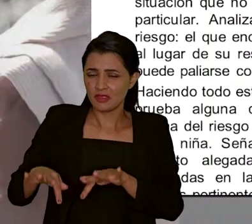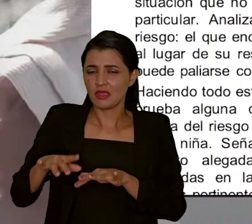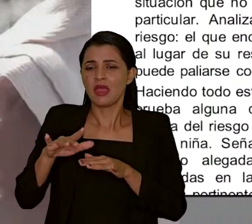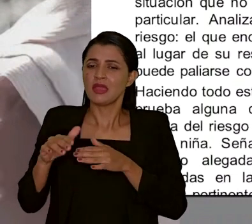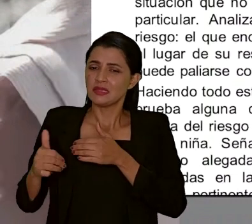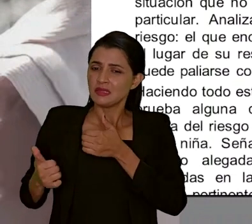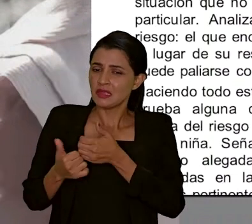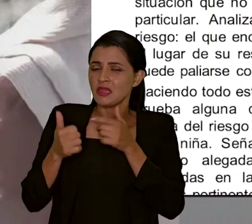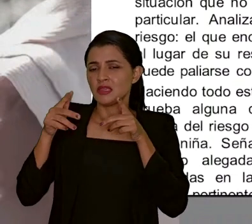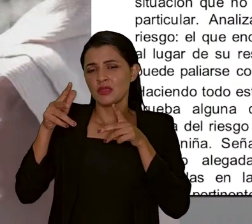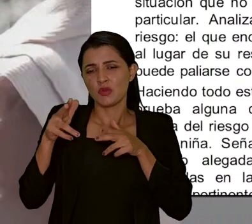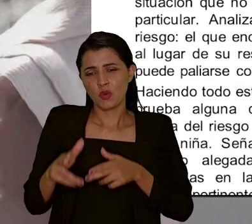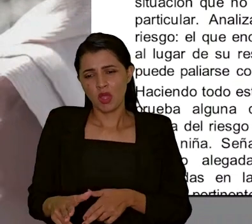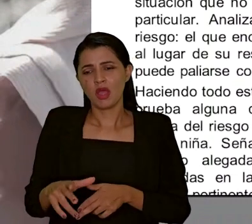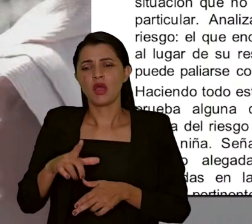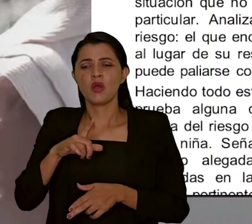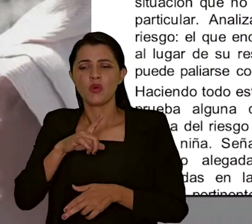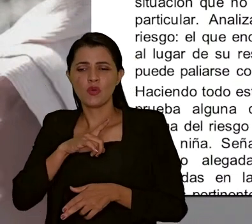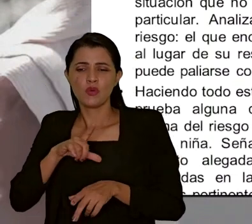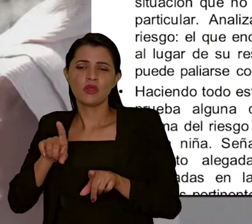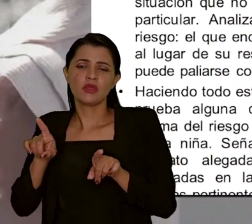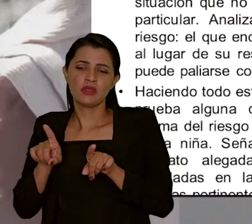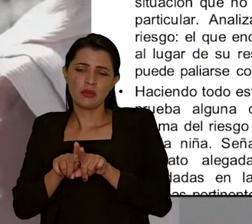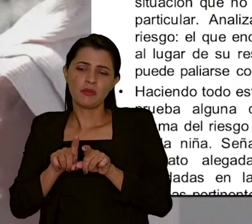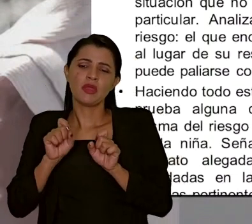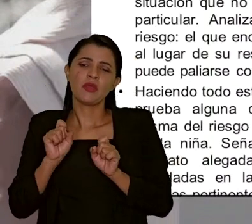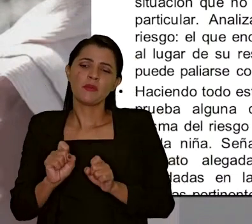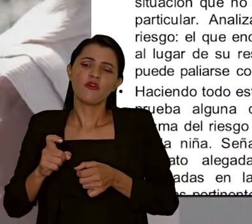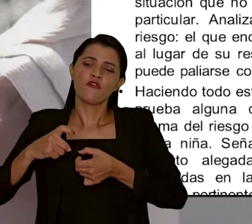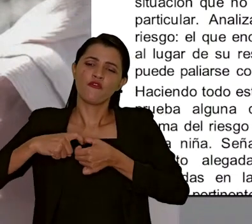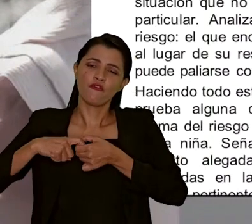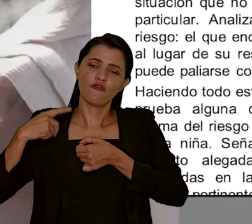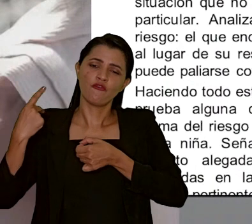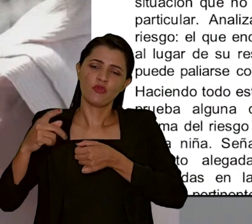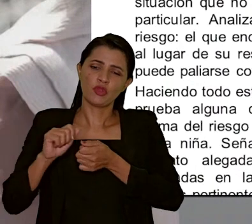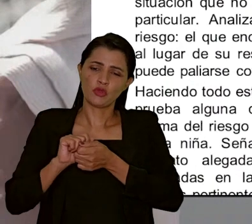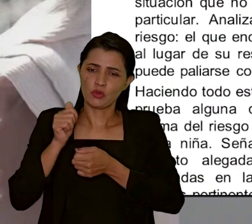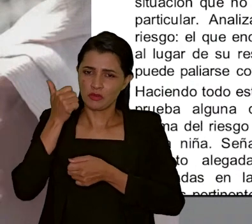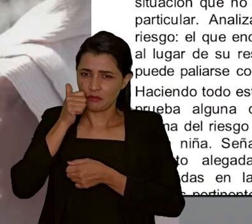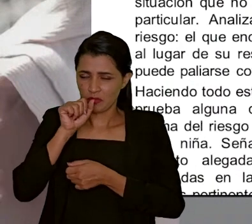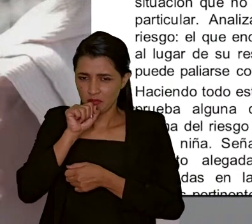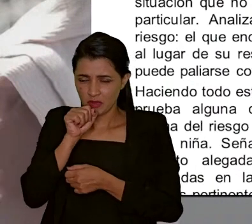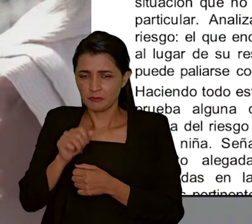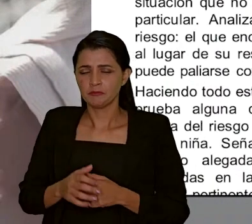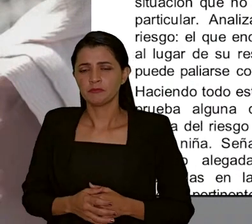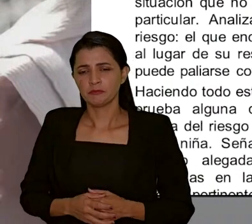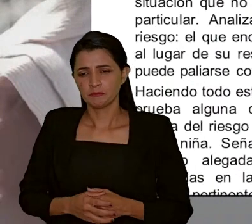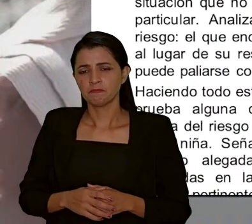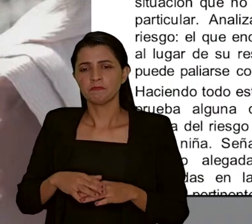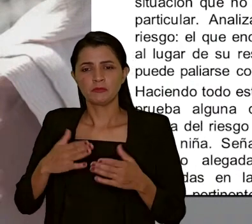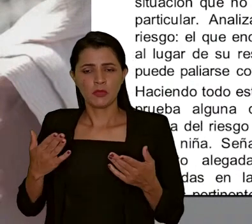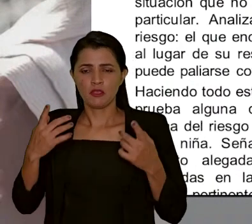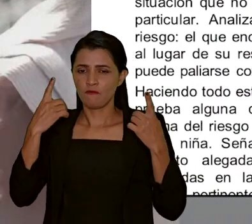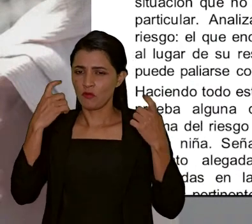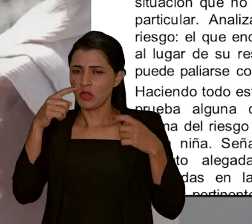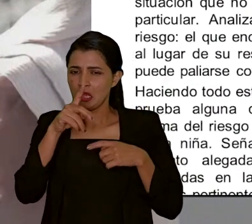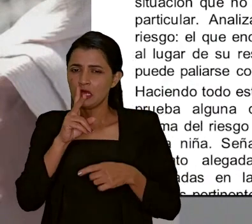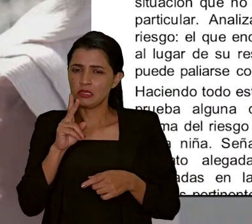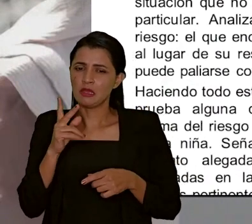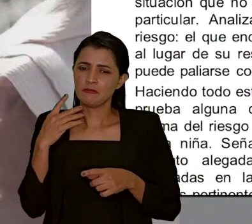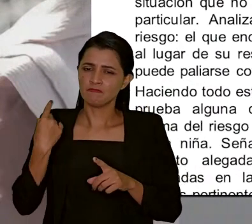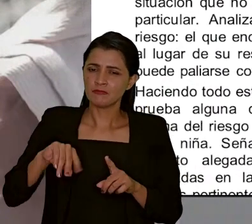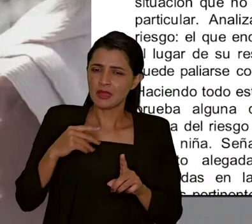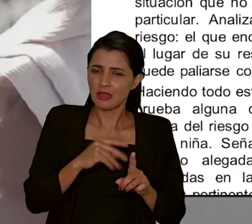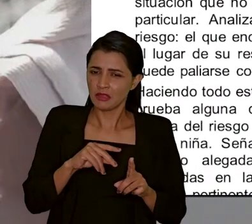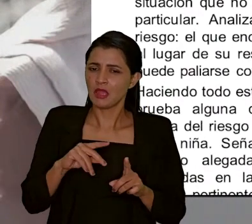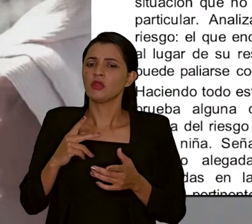lo lleve a oponerse a la restitución de la niña. Señala que las cuestiones de violencia y maltrato alegadas por la progenitora